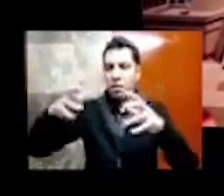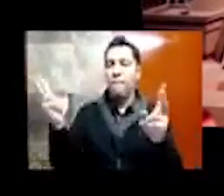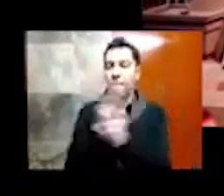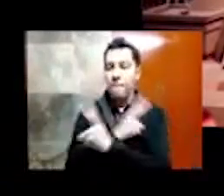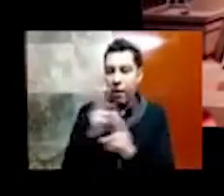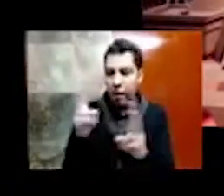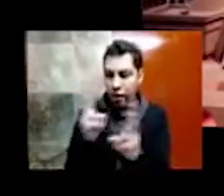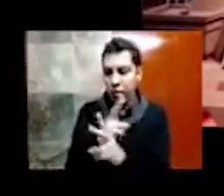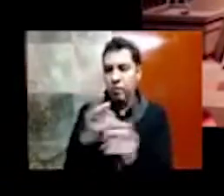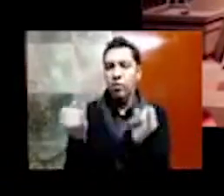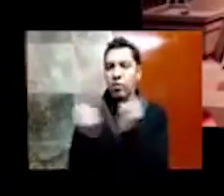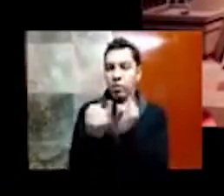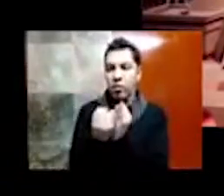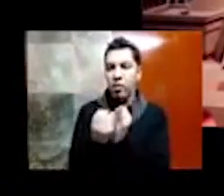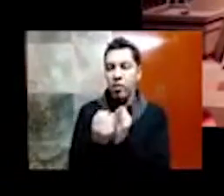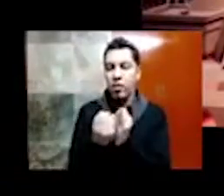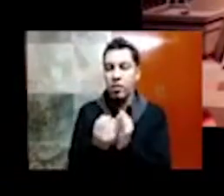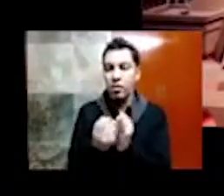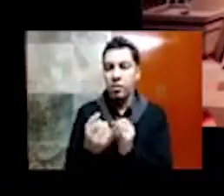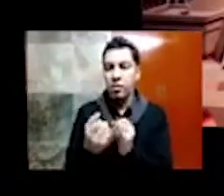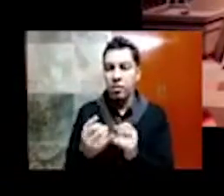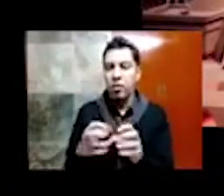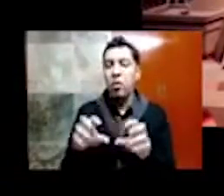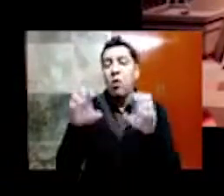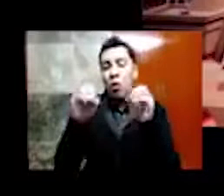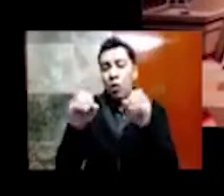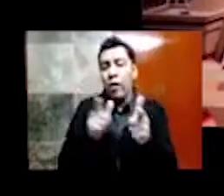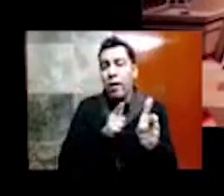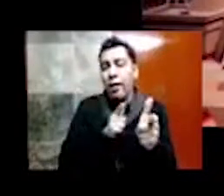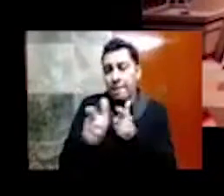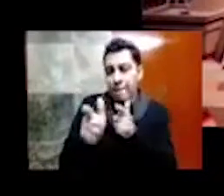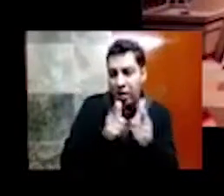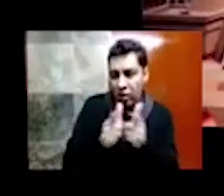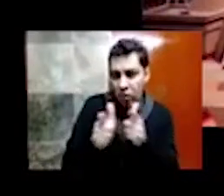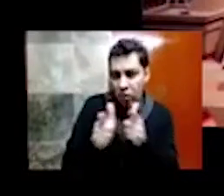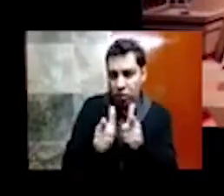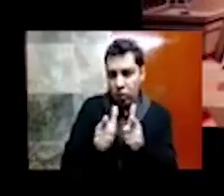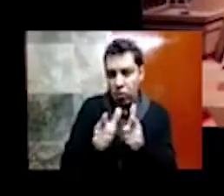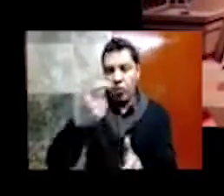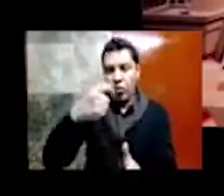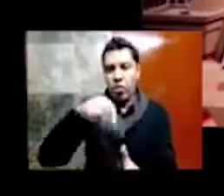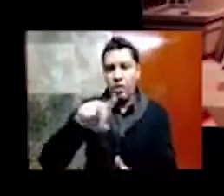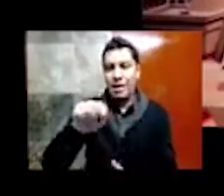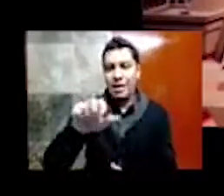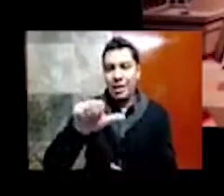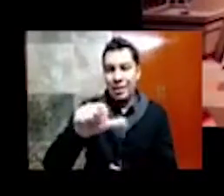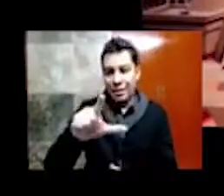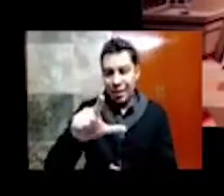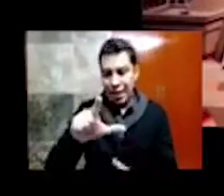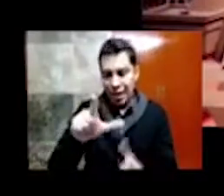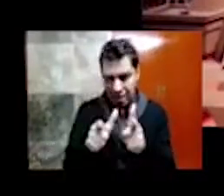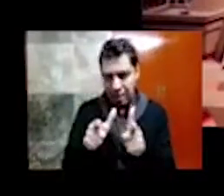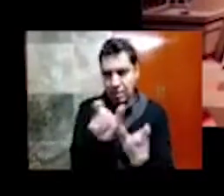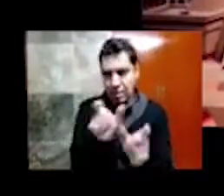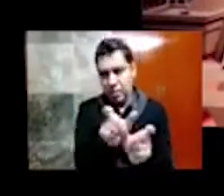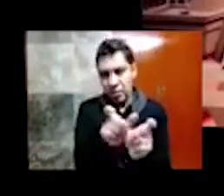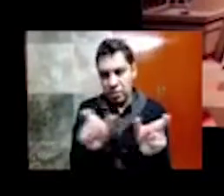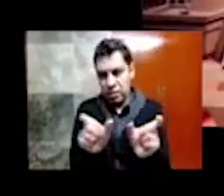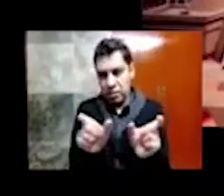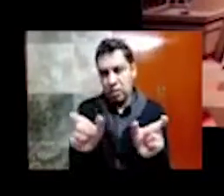esta serpiente emplumada o gemelo divino. Quetzal, divino, coatl o cuatl,